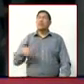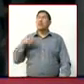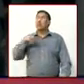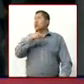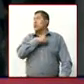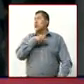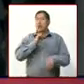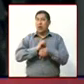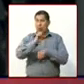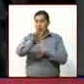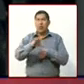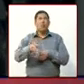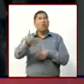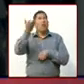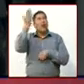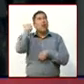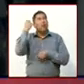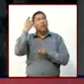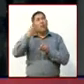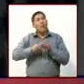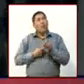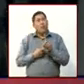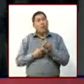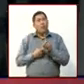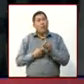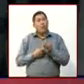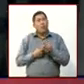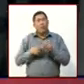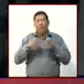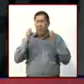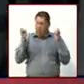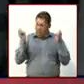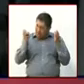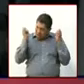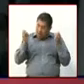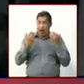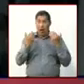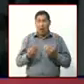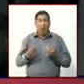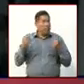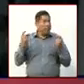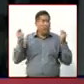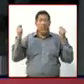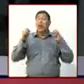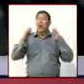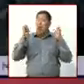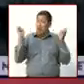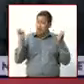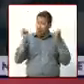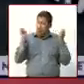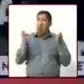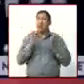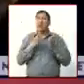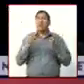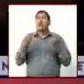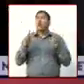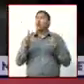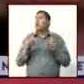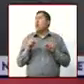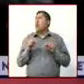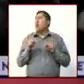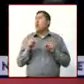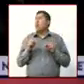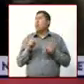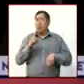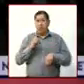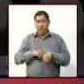Nosotros hemos anunciado hace varios meses estado de emergencia. En este momento se activa ese estado de emergencia. Ya no estamos